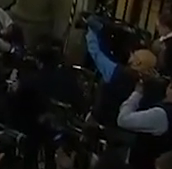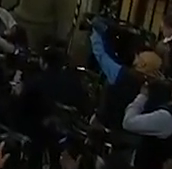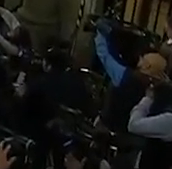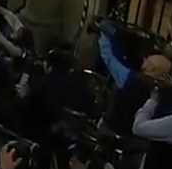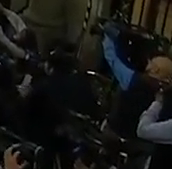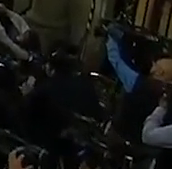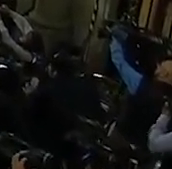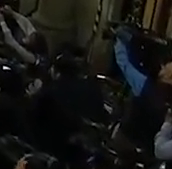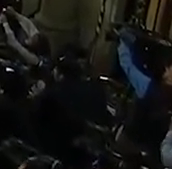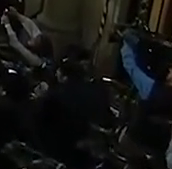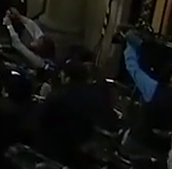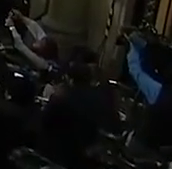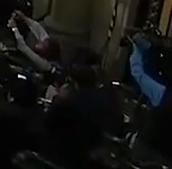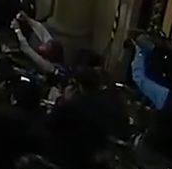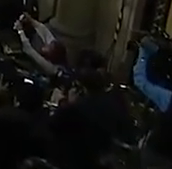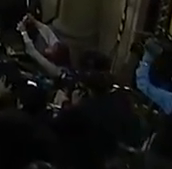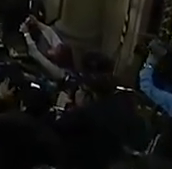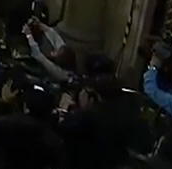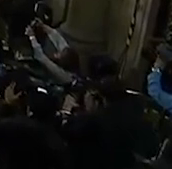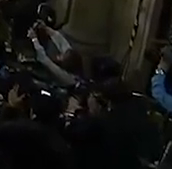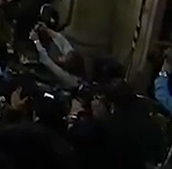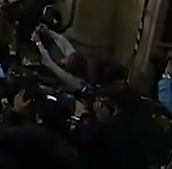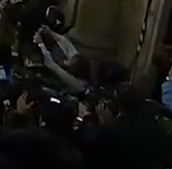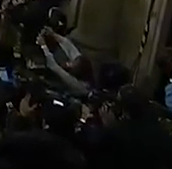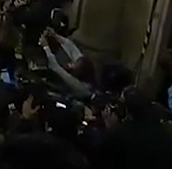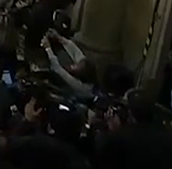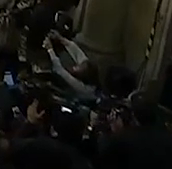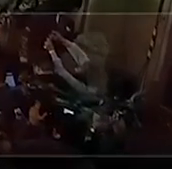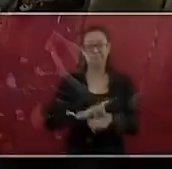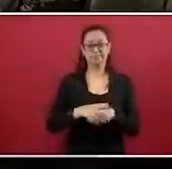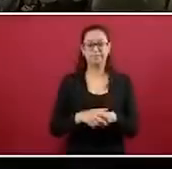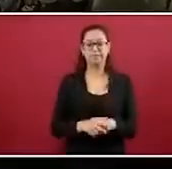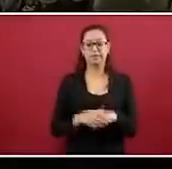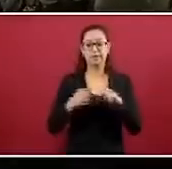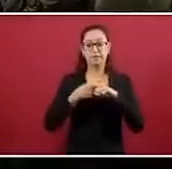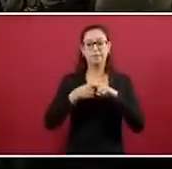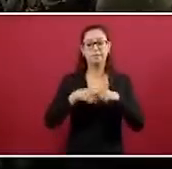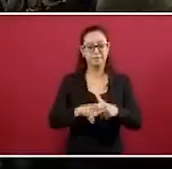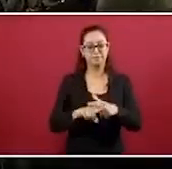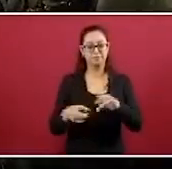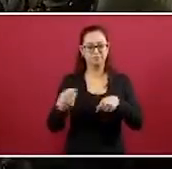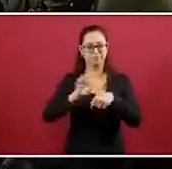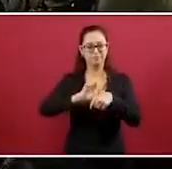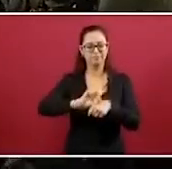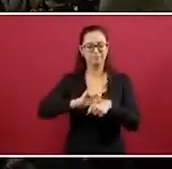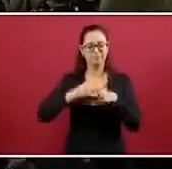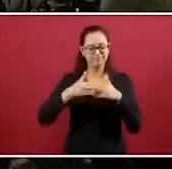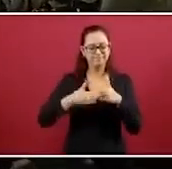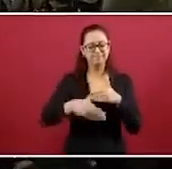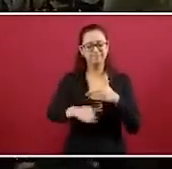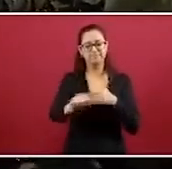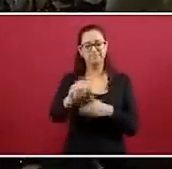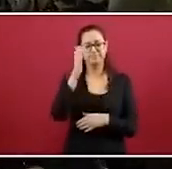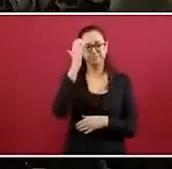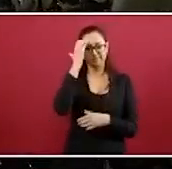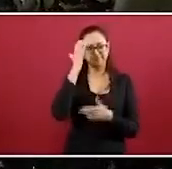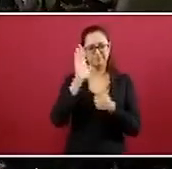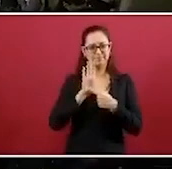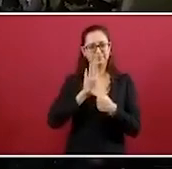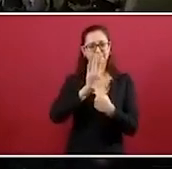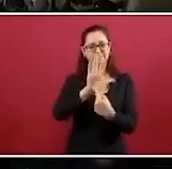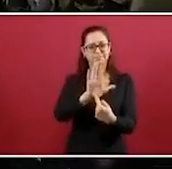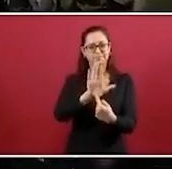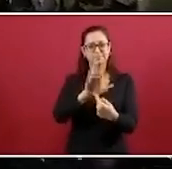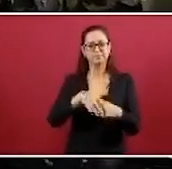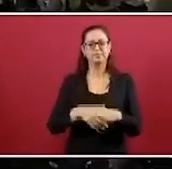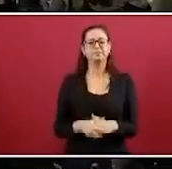El presidente Andrés Manuel López Obrador dio a conocer el plan que tiene su administración para fortalecer a la Comisión Federal de Electricidad, generar energía